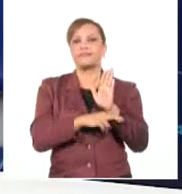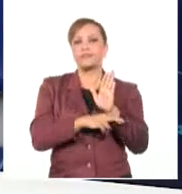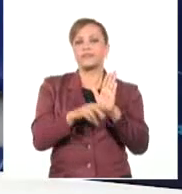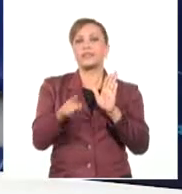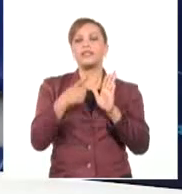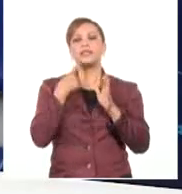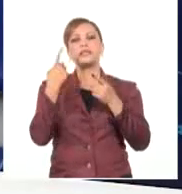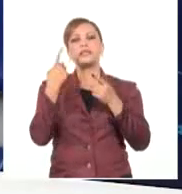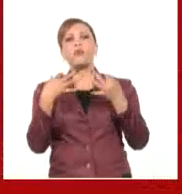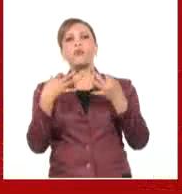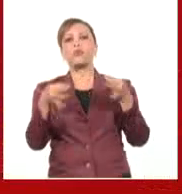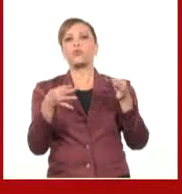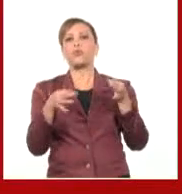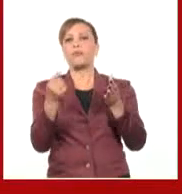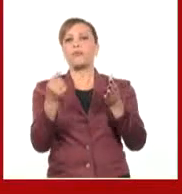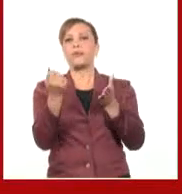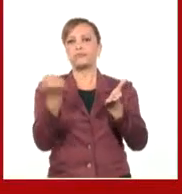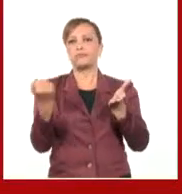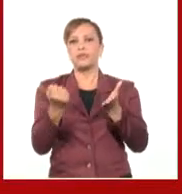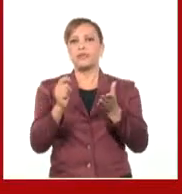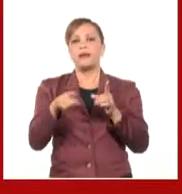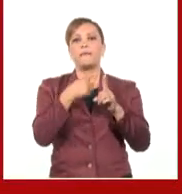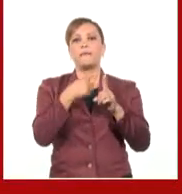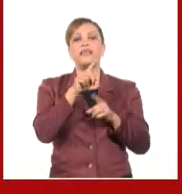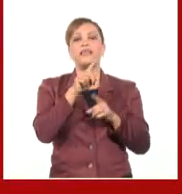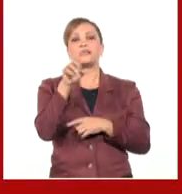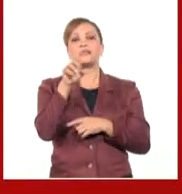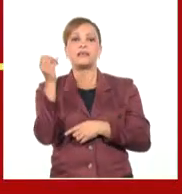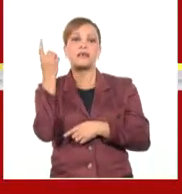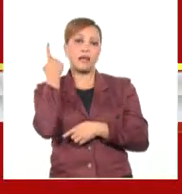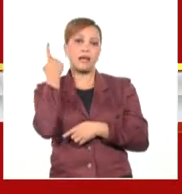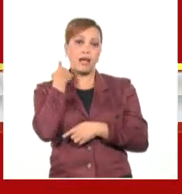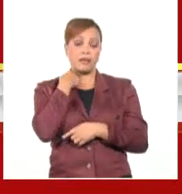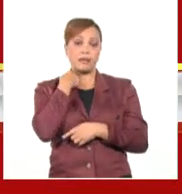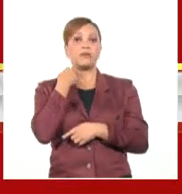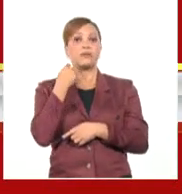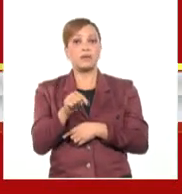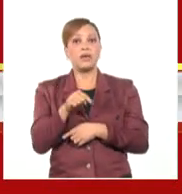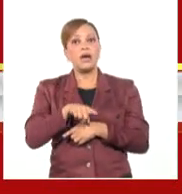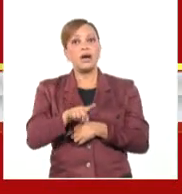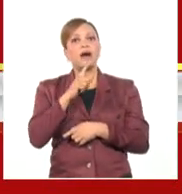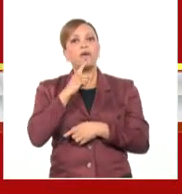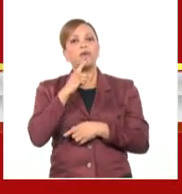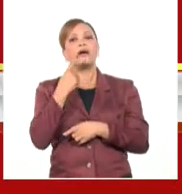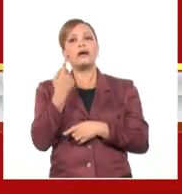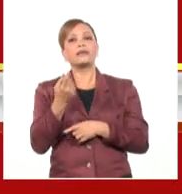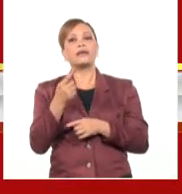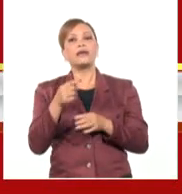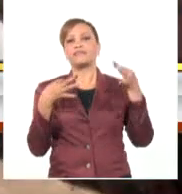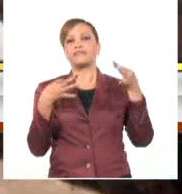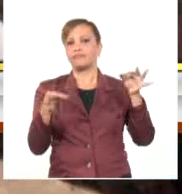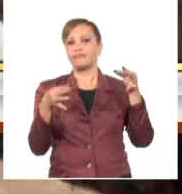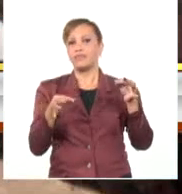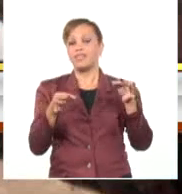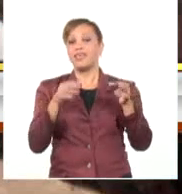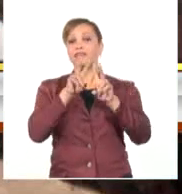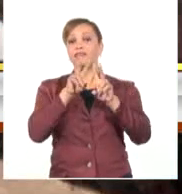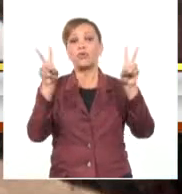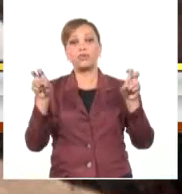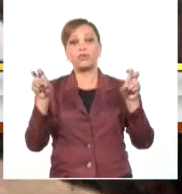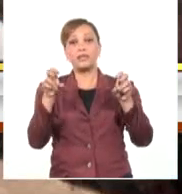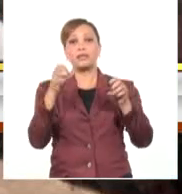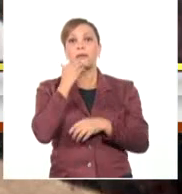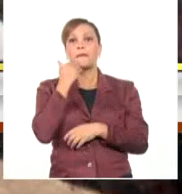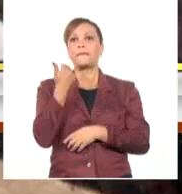un documento programático. A más de un siglo y medio de existencia, esta proclama, considerada uno de los textos más influyentes